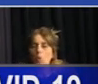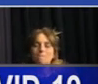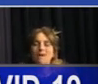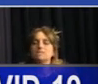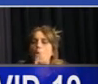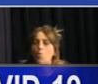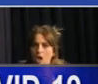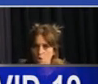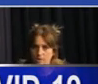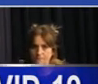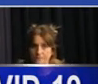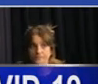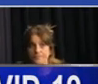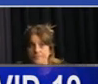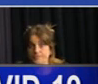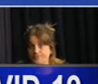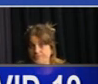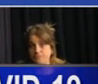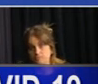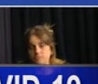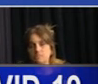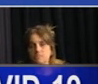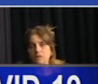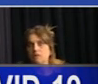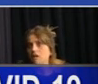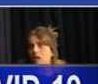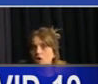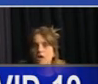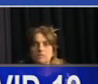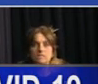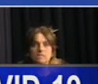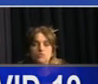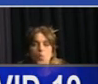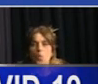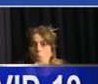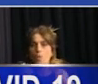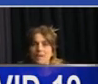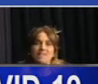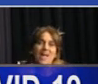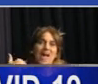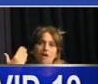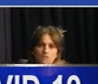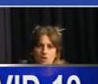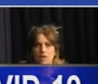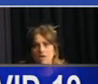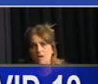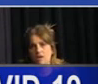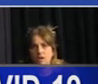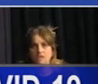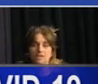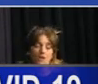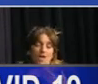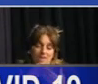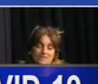supuesto que aquellos que hayan tenido éxito en la práctica de deporte al aire libre además de